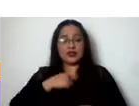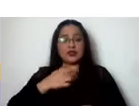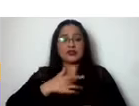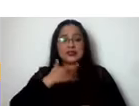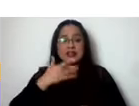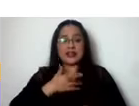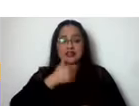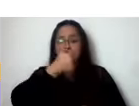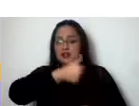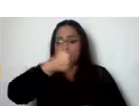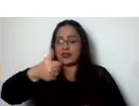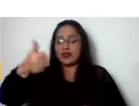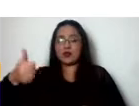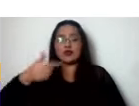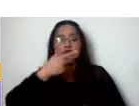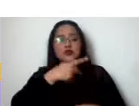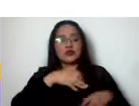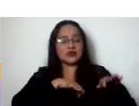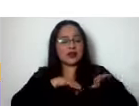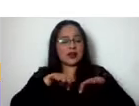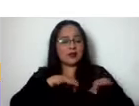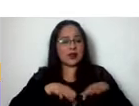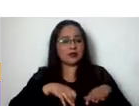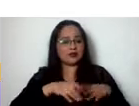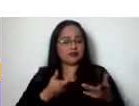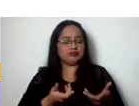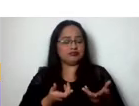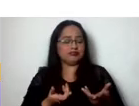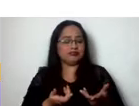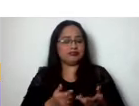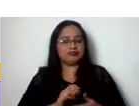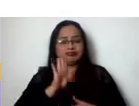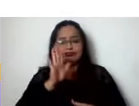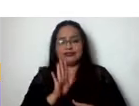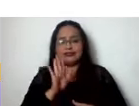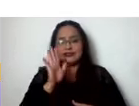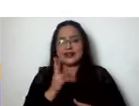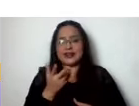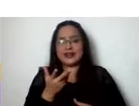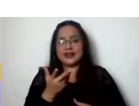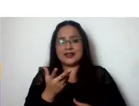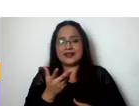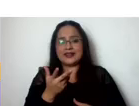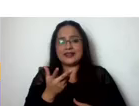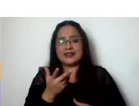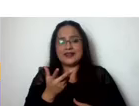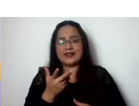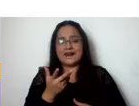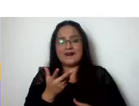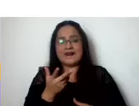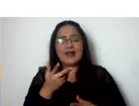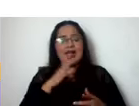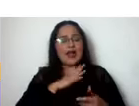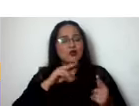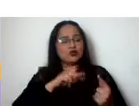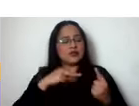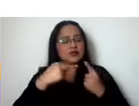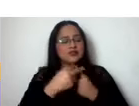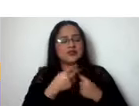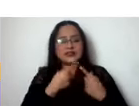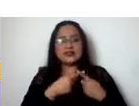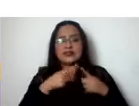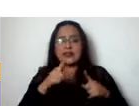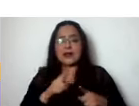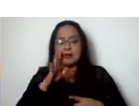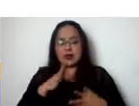dan cierto, digamos, como cierto sesgo, que es comprensible pues, pero que es como que la